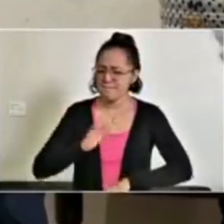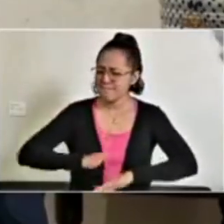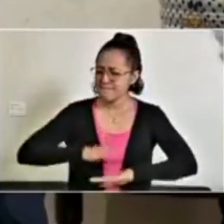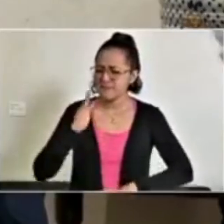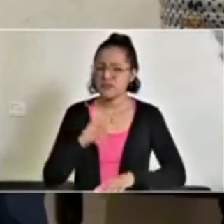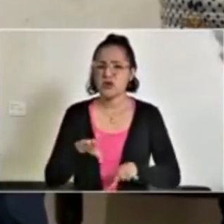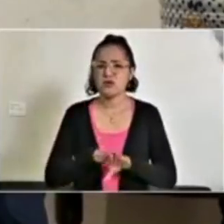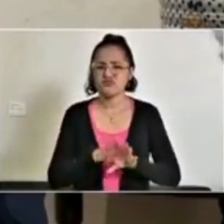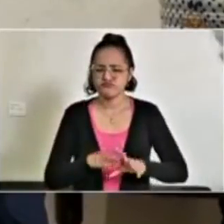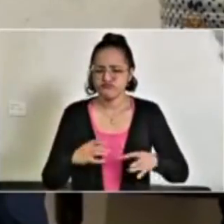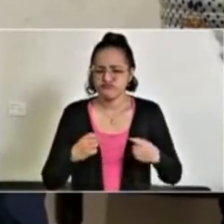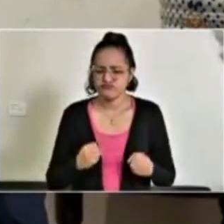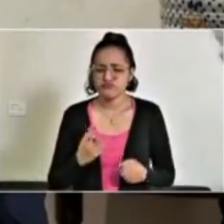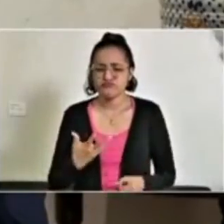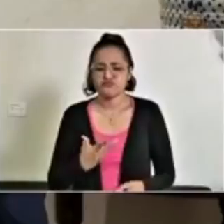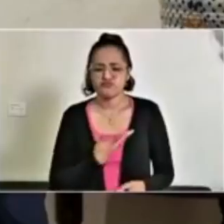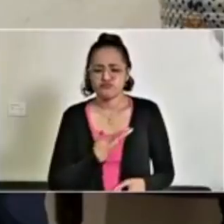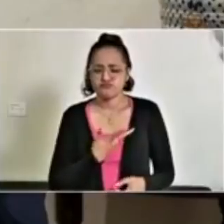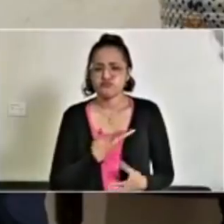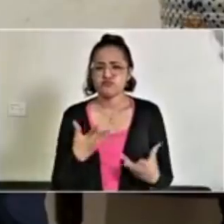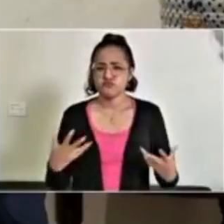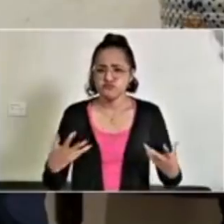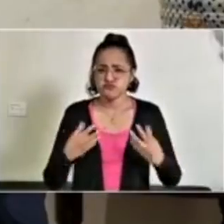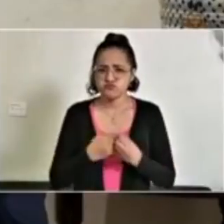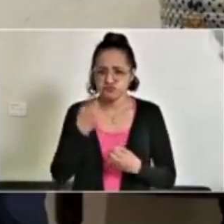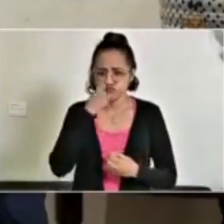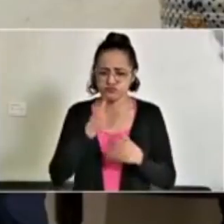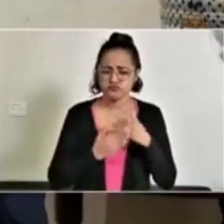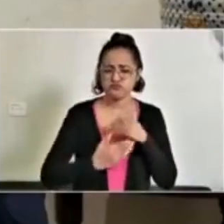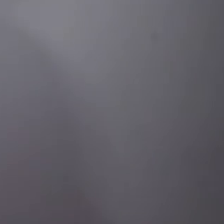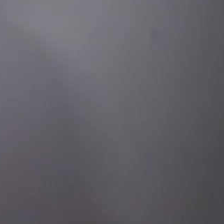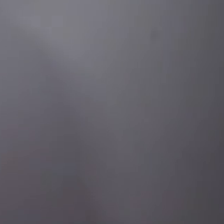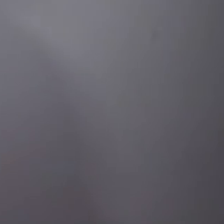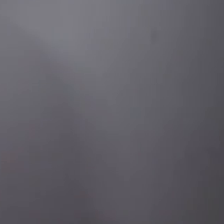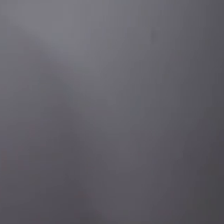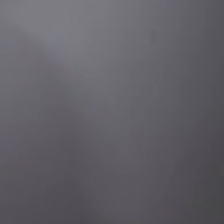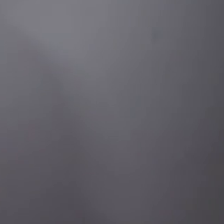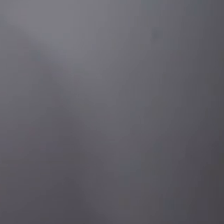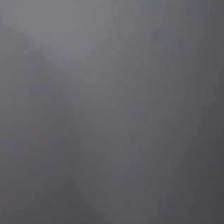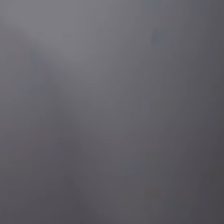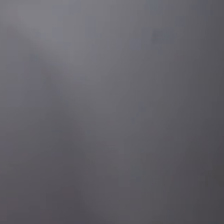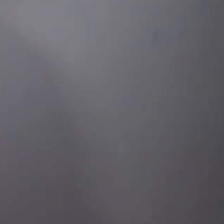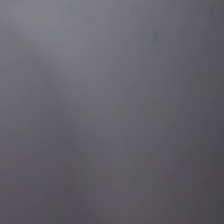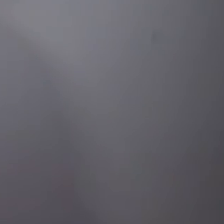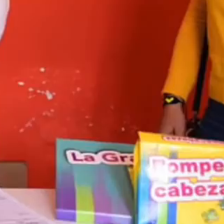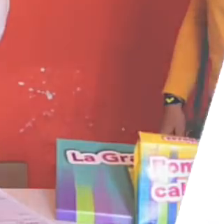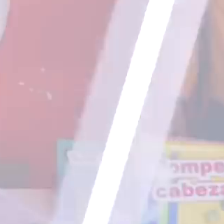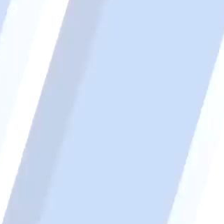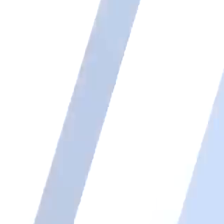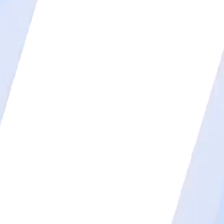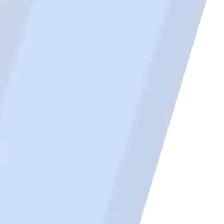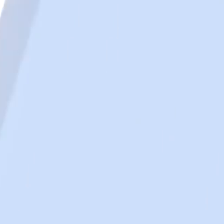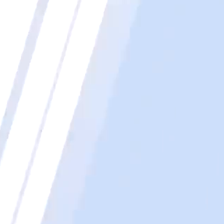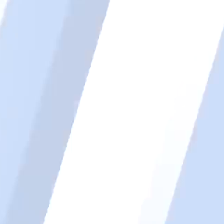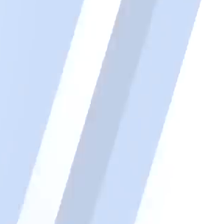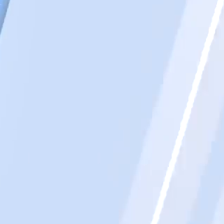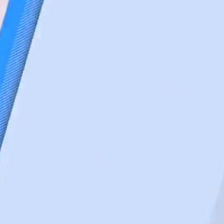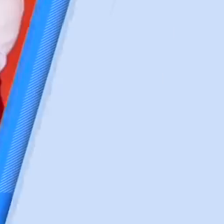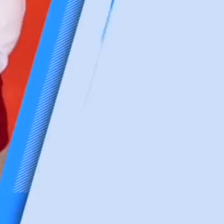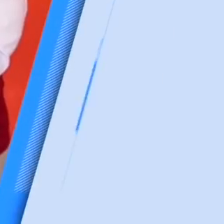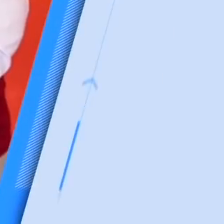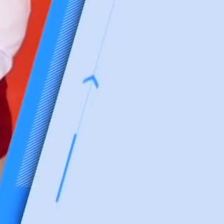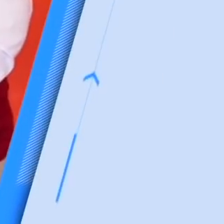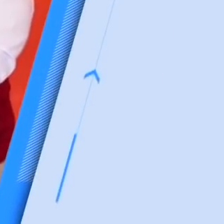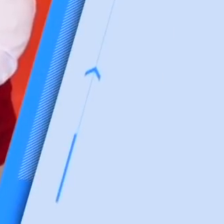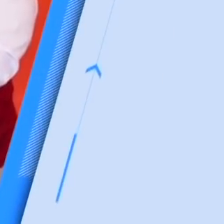sostener y tener para salir adelante y regresamos al municipio de tecamachalco ya que este día el